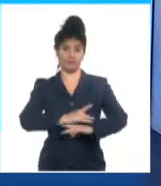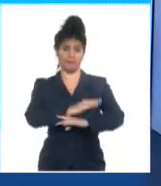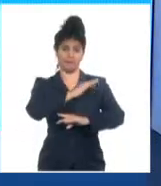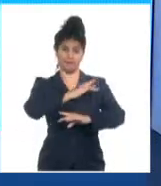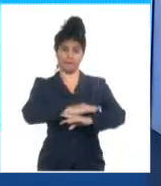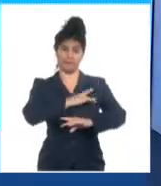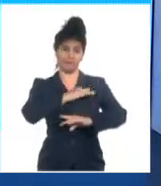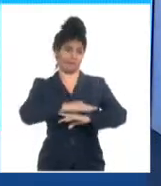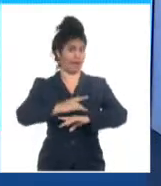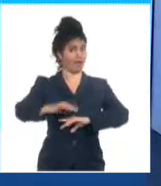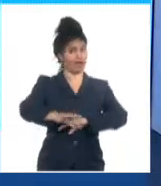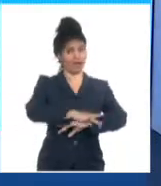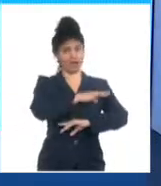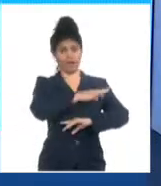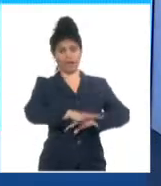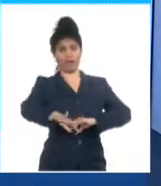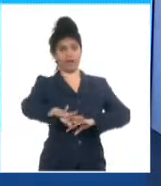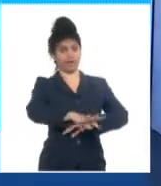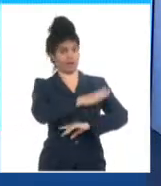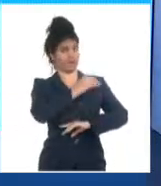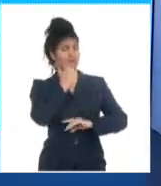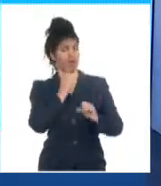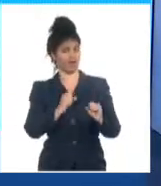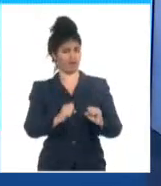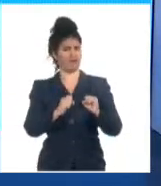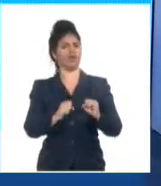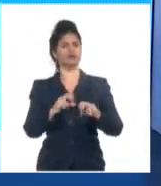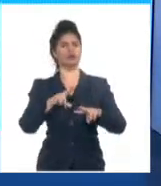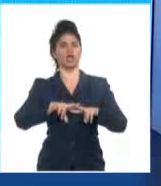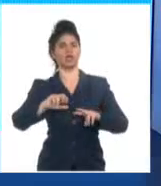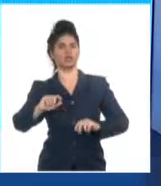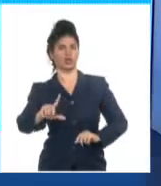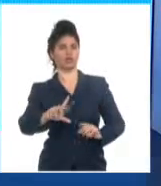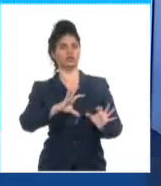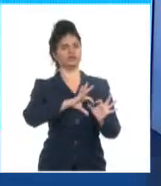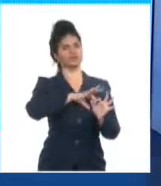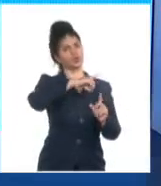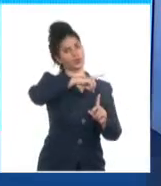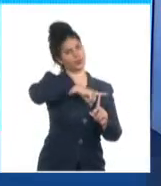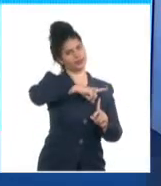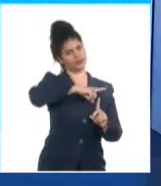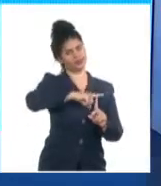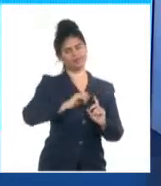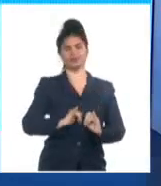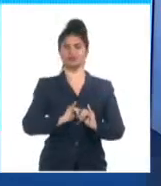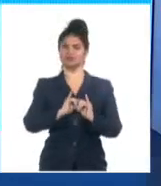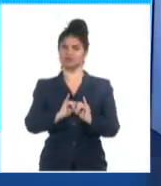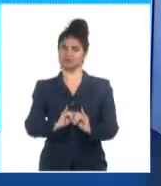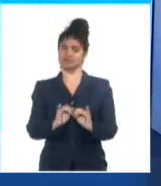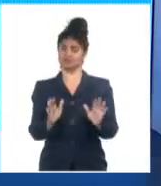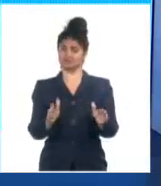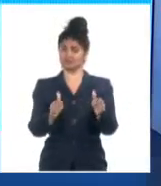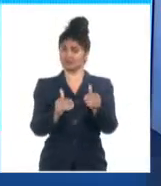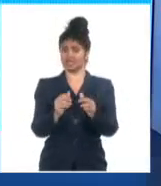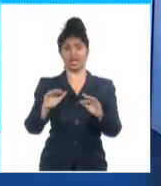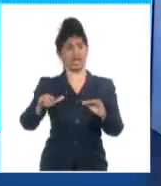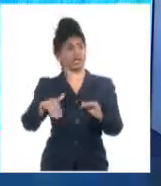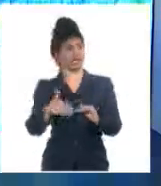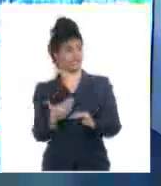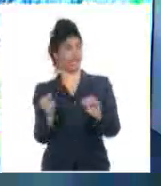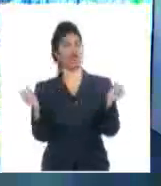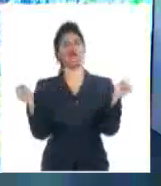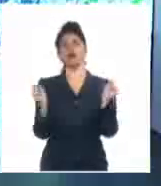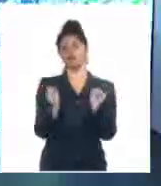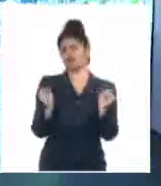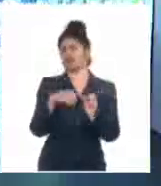de Holguín y de Guantánamo, y en el resto de la costa sur habrá poco oleaje durante todo el día. Así que, ya usted sabe, otra jornada de temperaturas